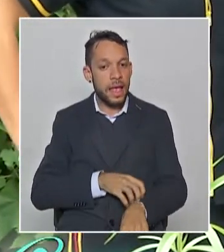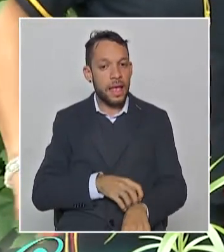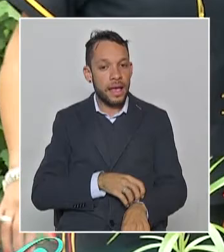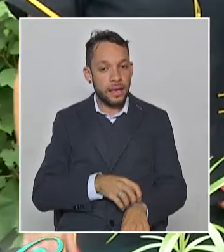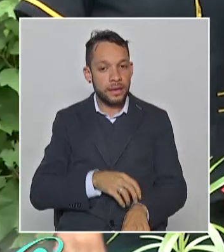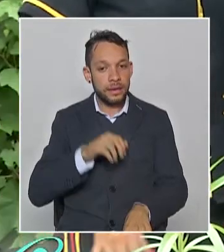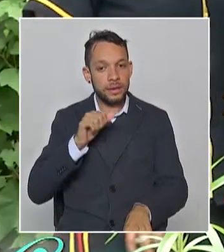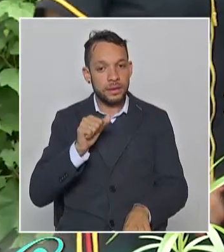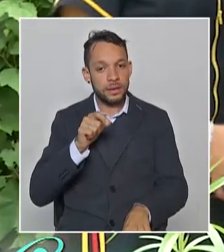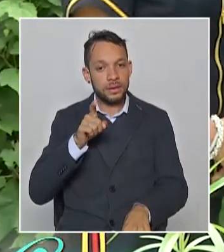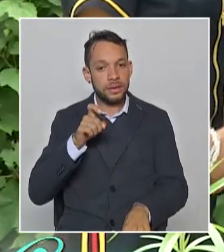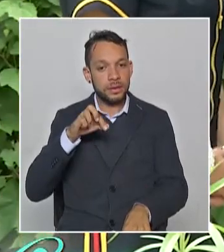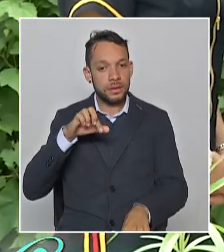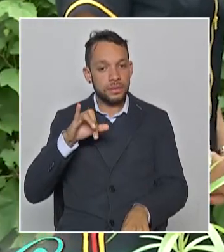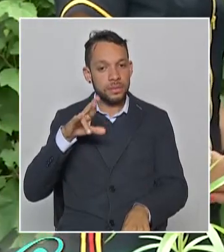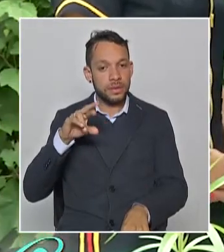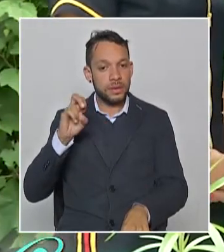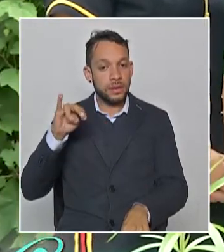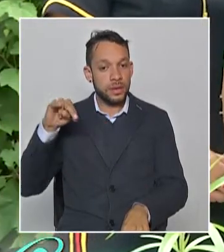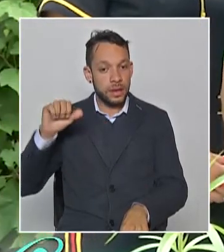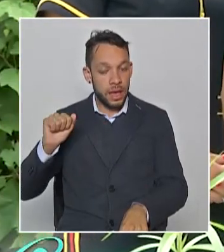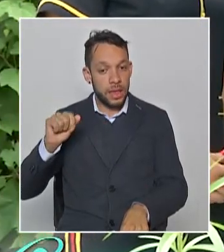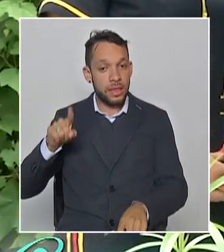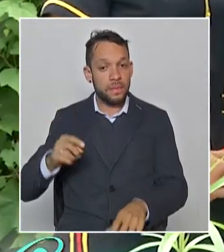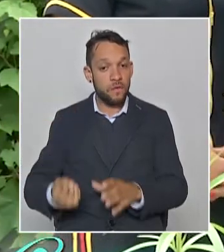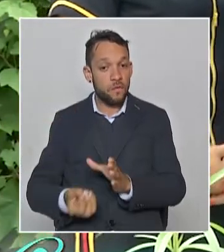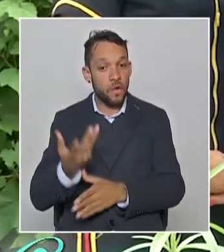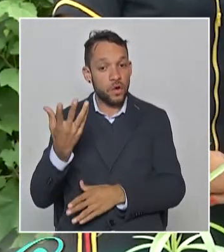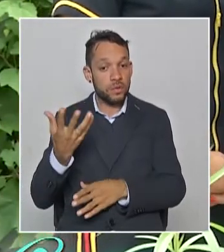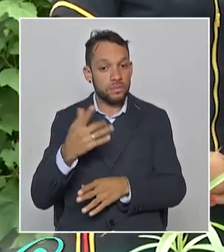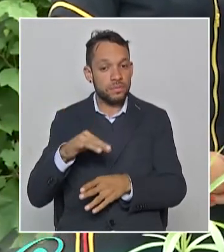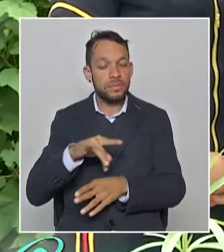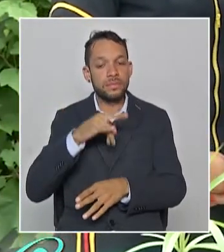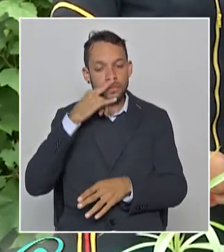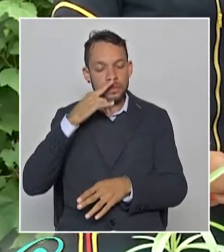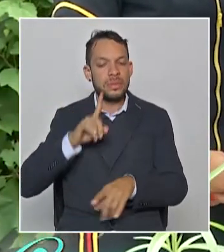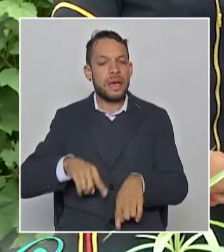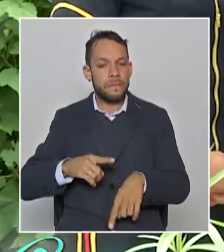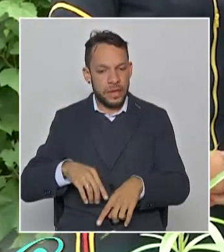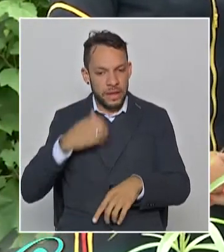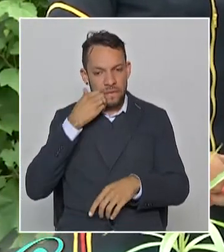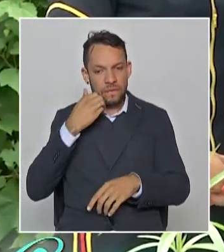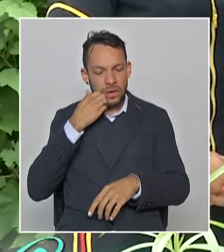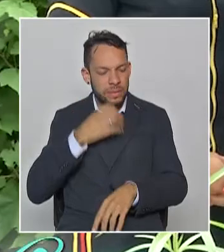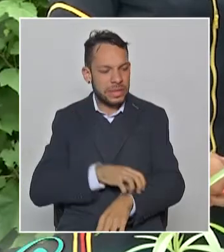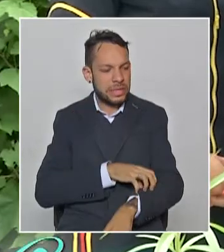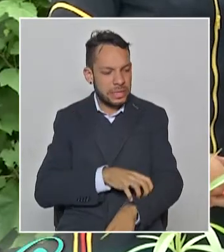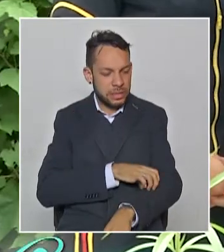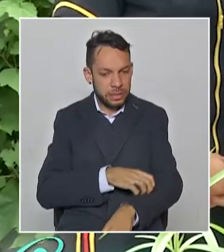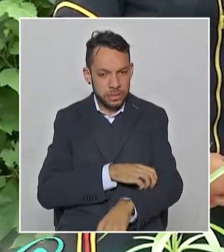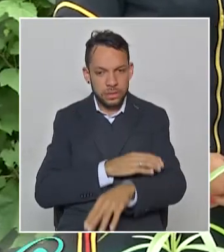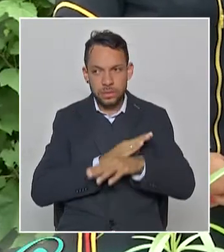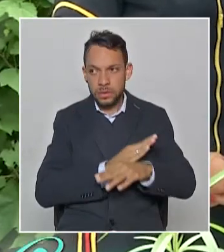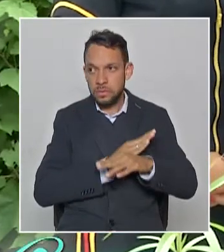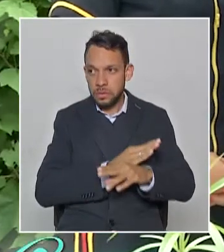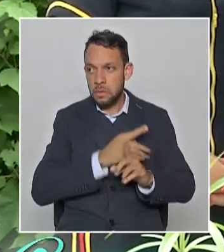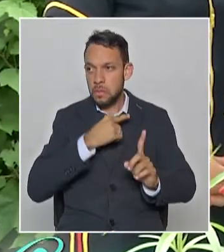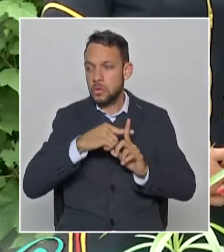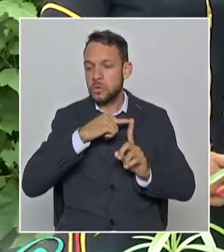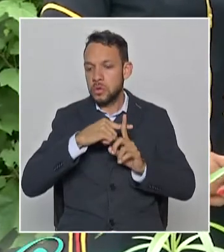aspirina, soy alérgico al polen. Y bueno, los tratamientos contra la alergia han sido